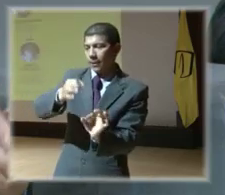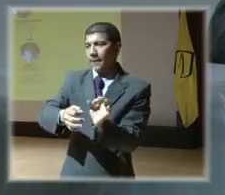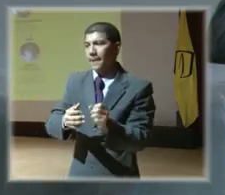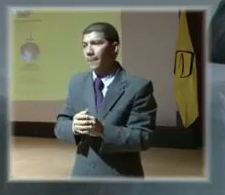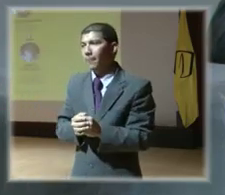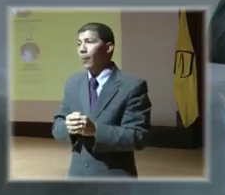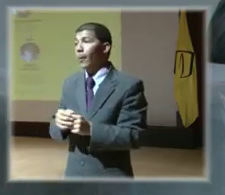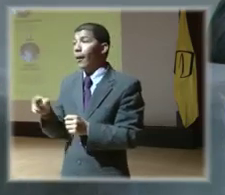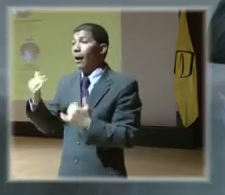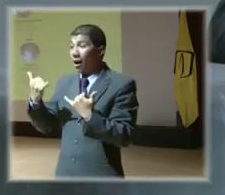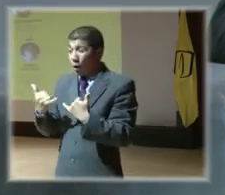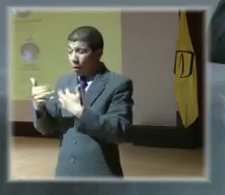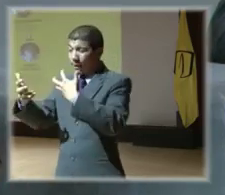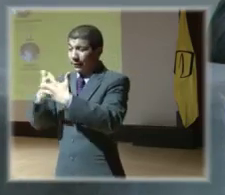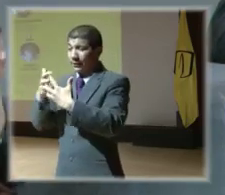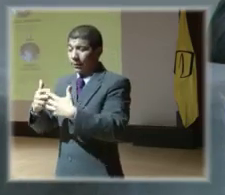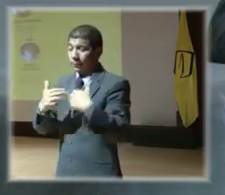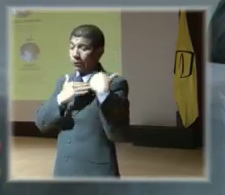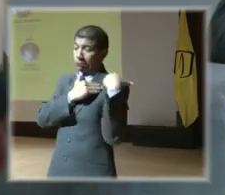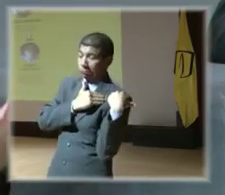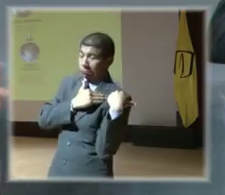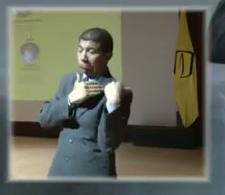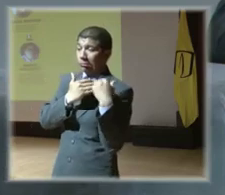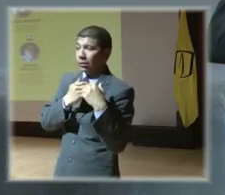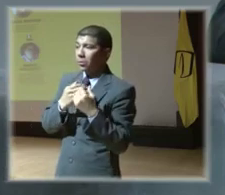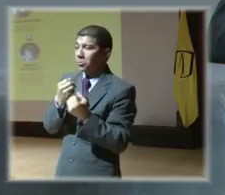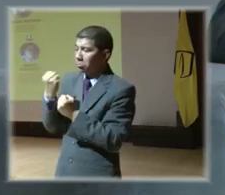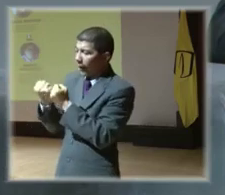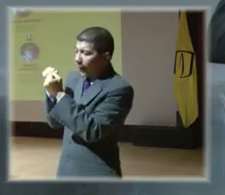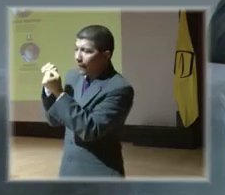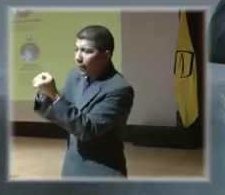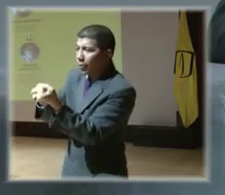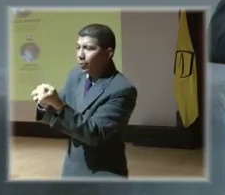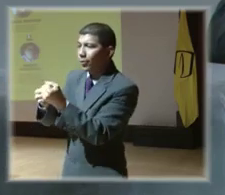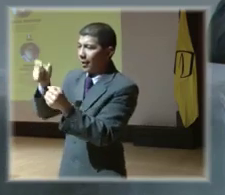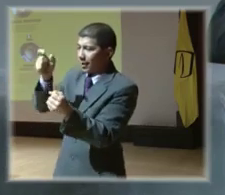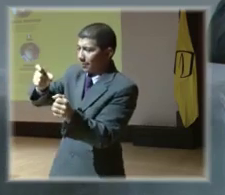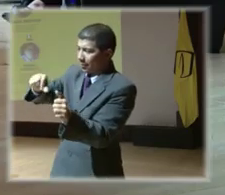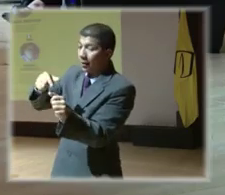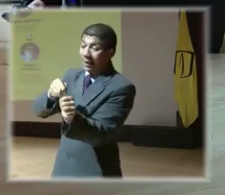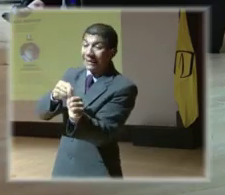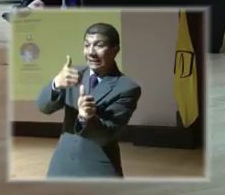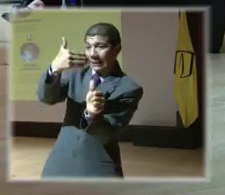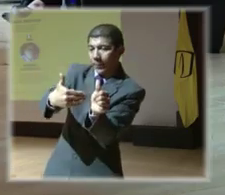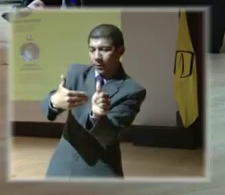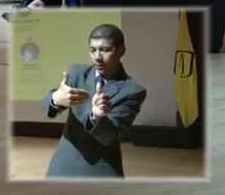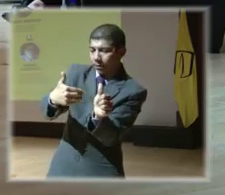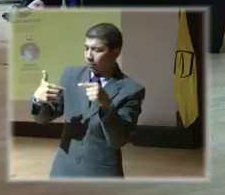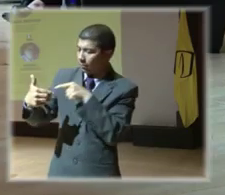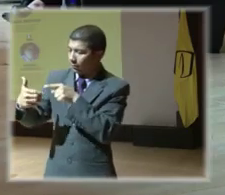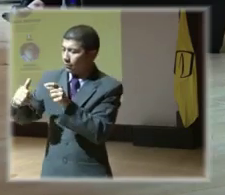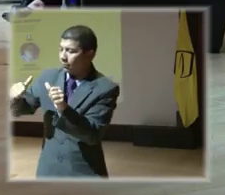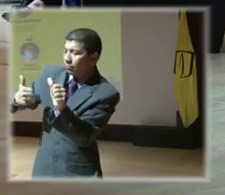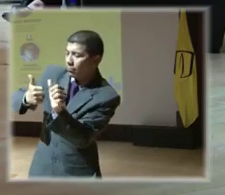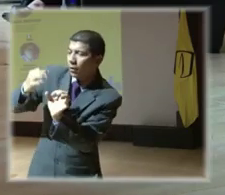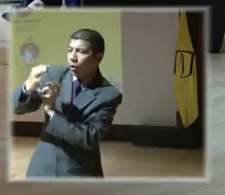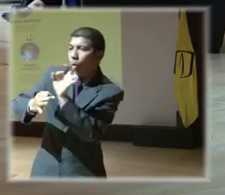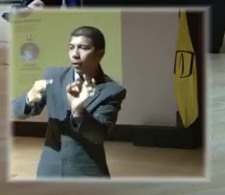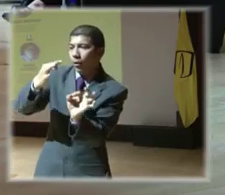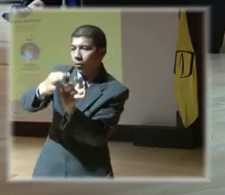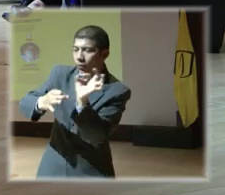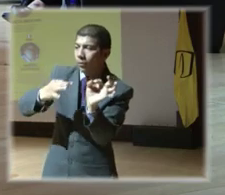para los cuidadores y qué apoyos hay para los cuidadores, como qué pasa con los cuidadores. Yo quería contar la experiencia